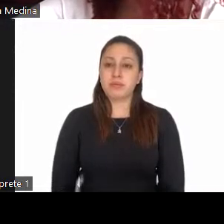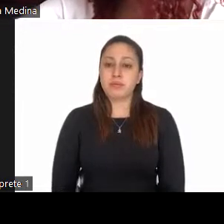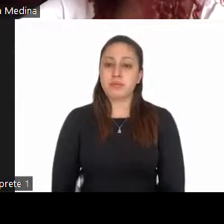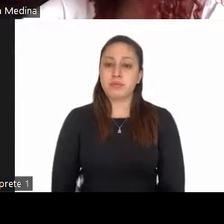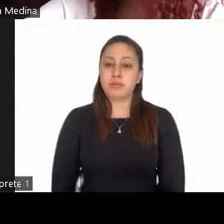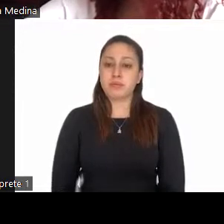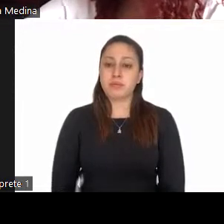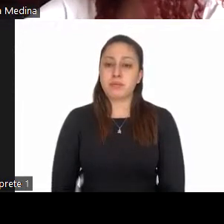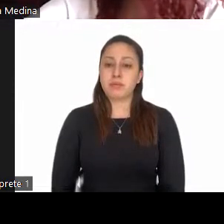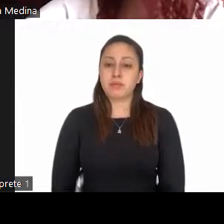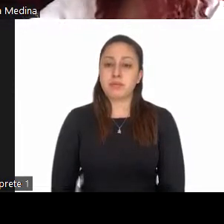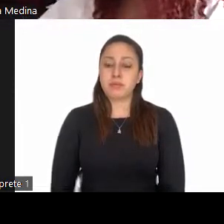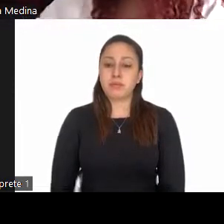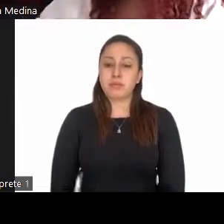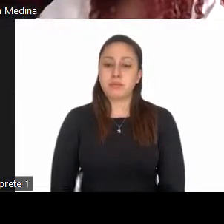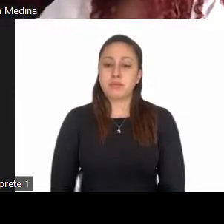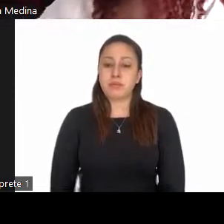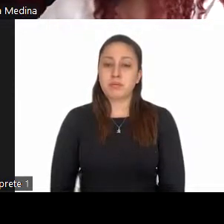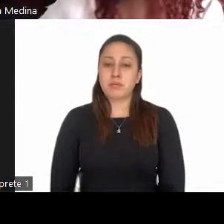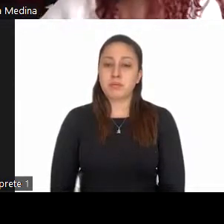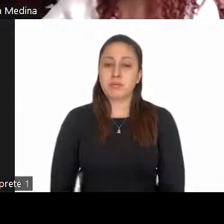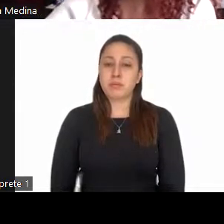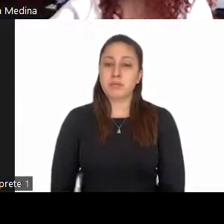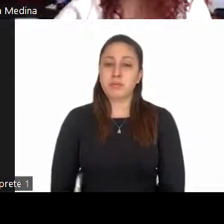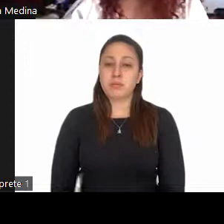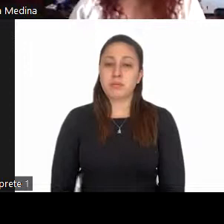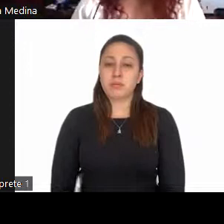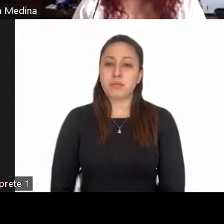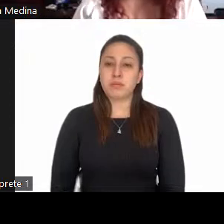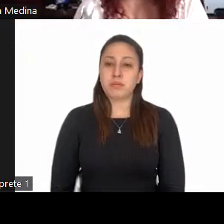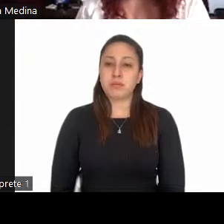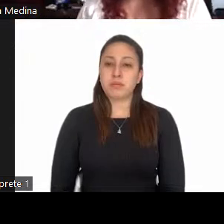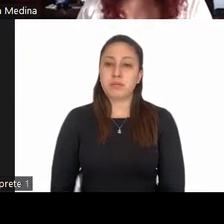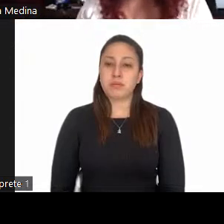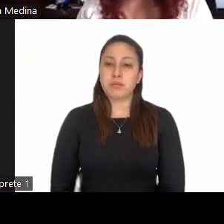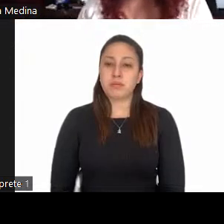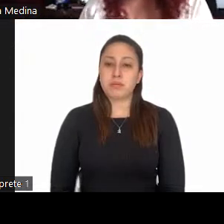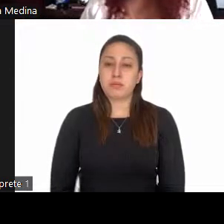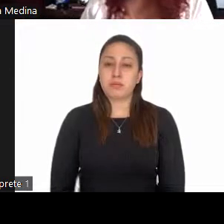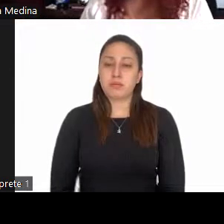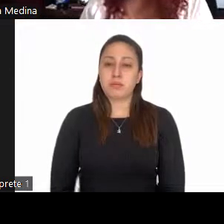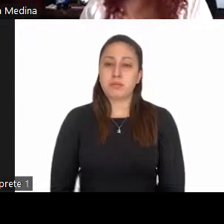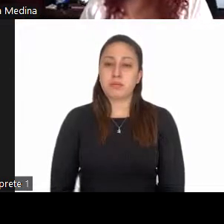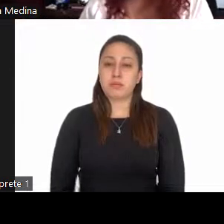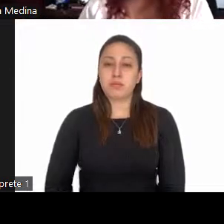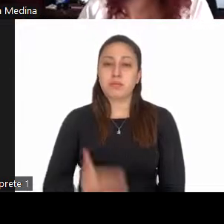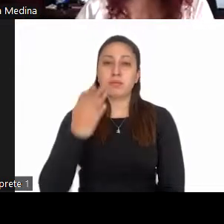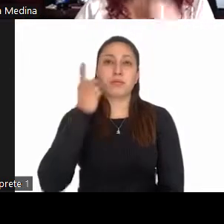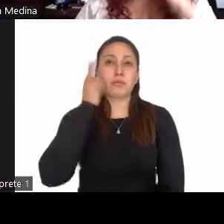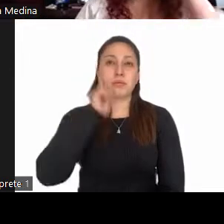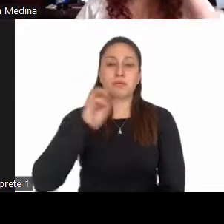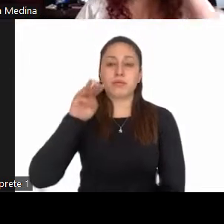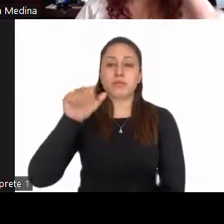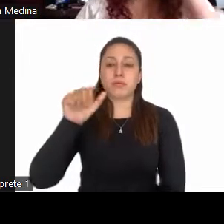Voy a... Sí, vamos a entrar al diputado a la diputada Marta González Carrillo,